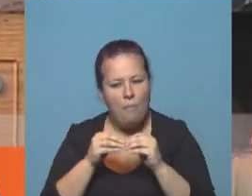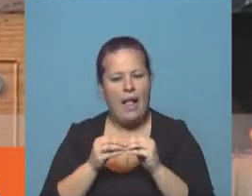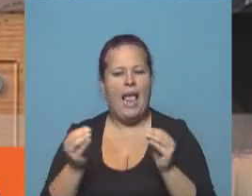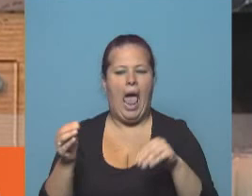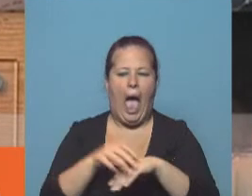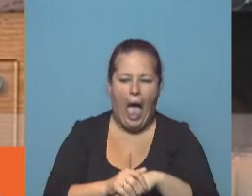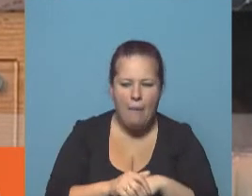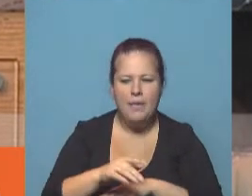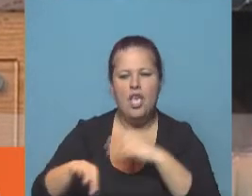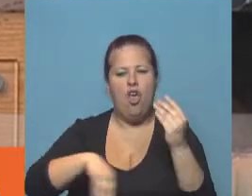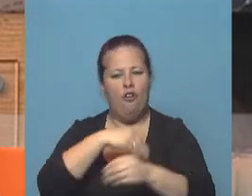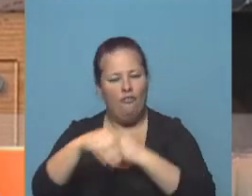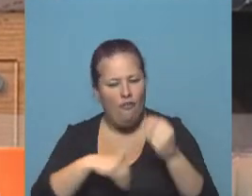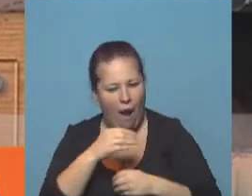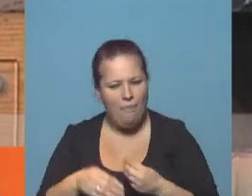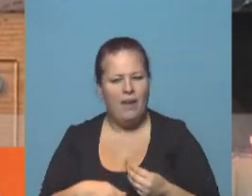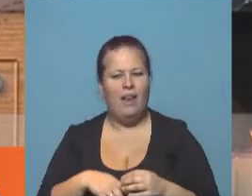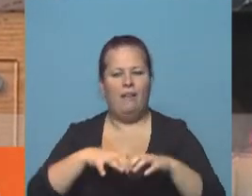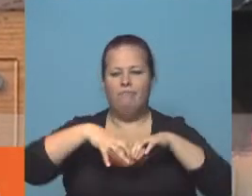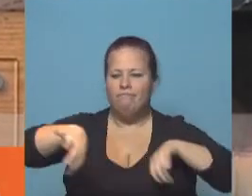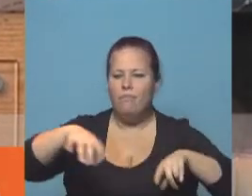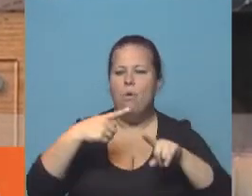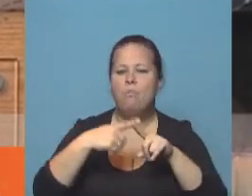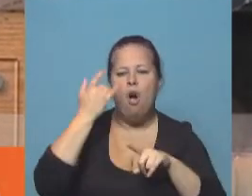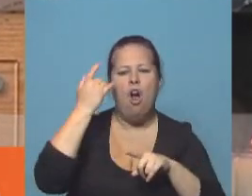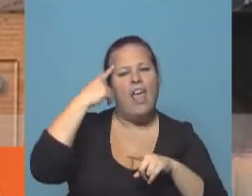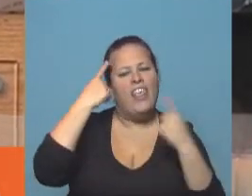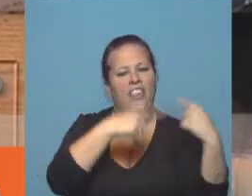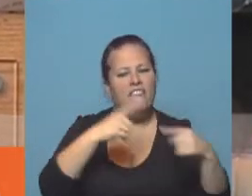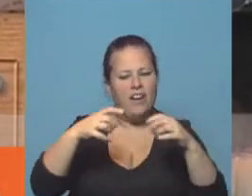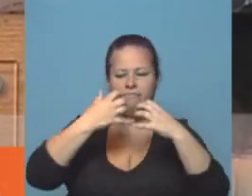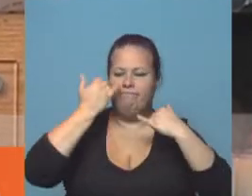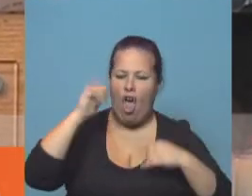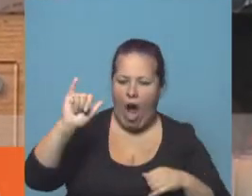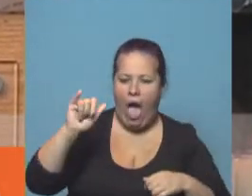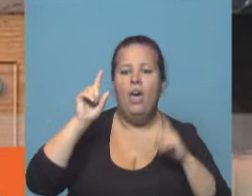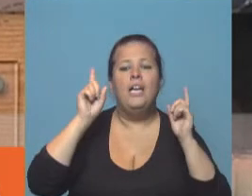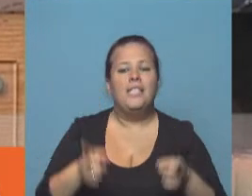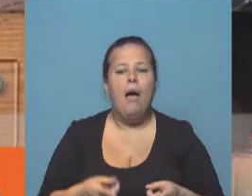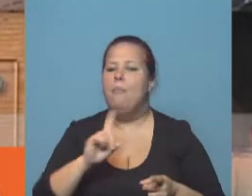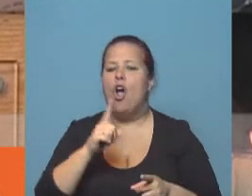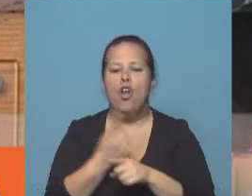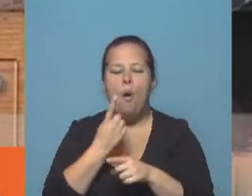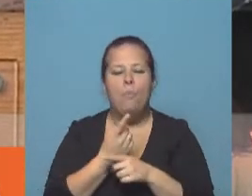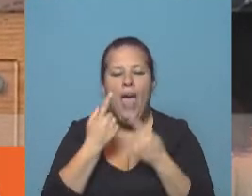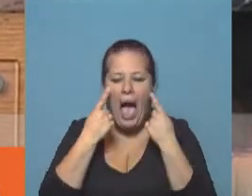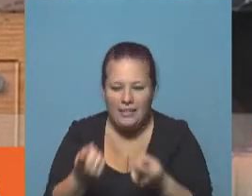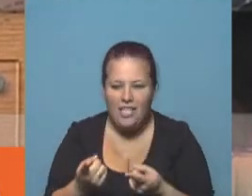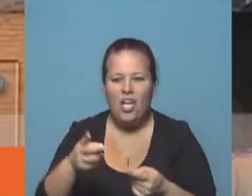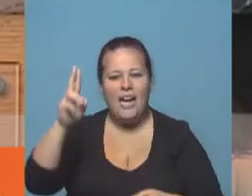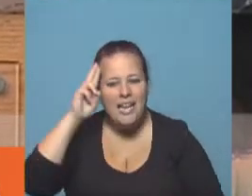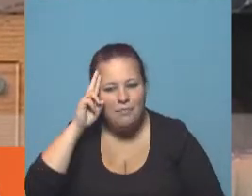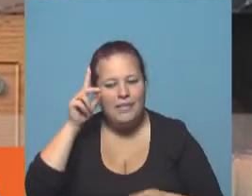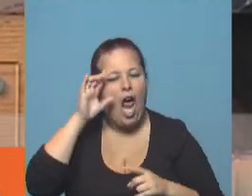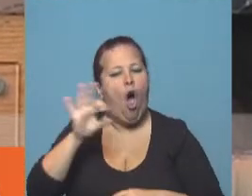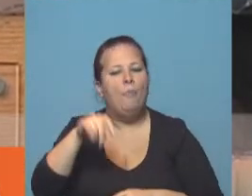amigos, familias, que se han distanciado por pensar distinto, pero sobre todo por no poder escuchar y respetar la